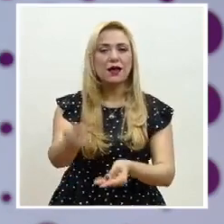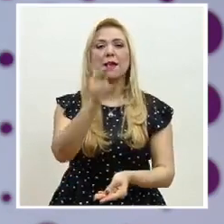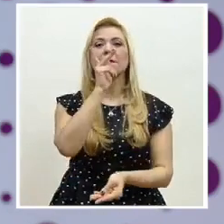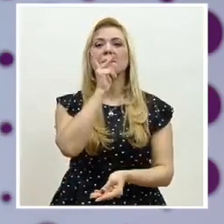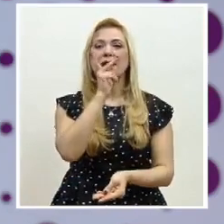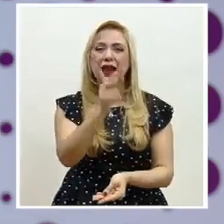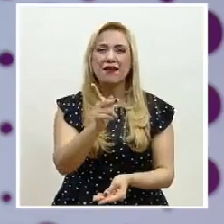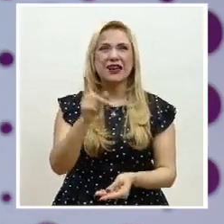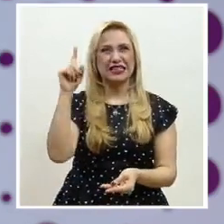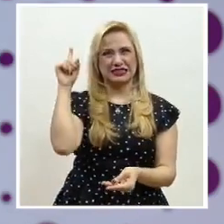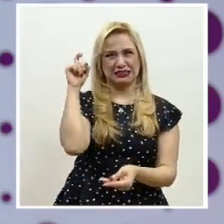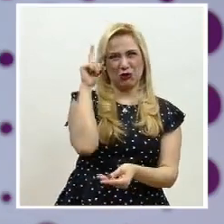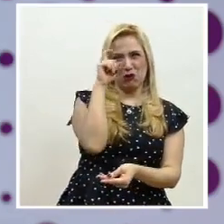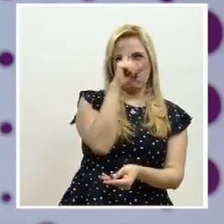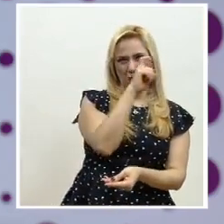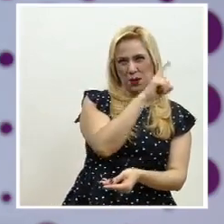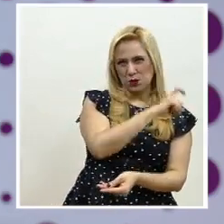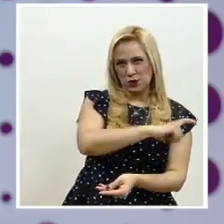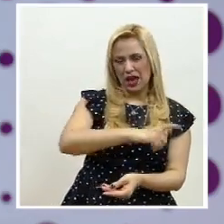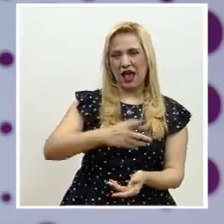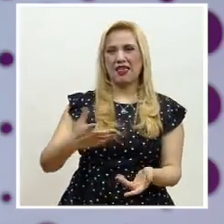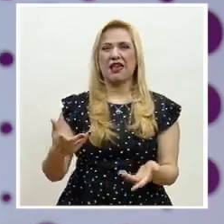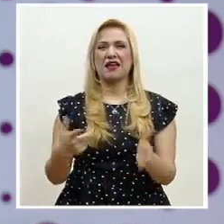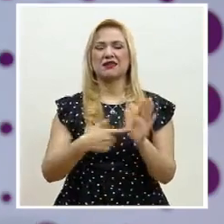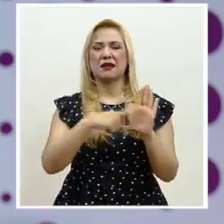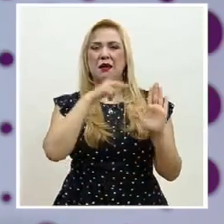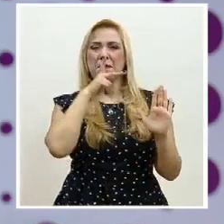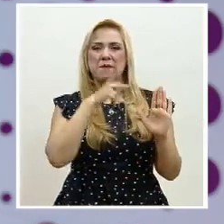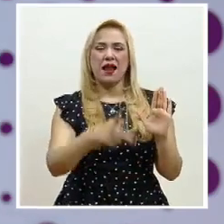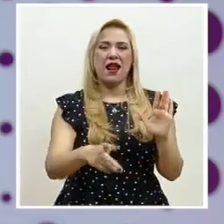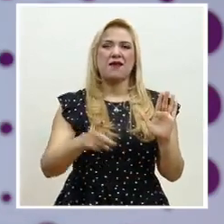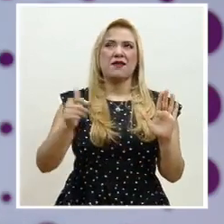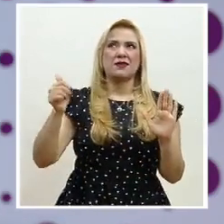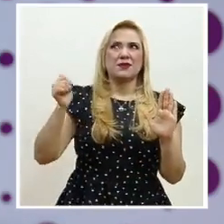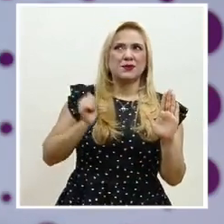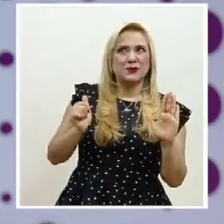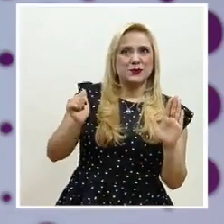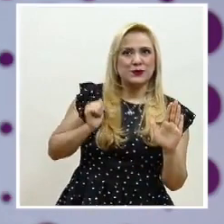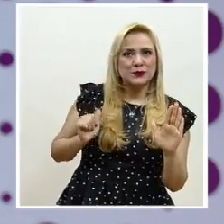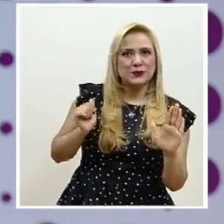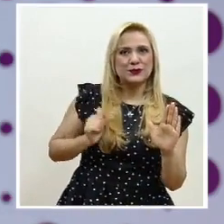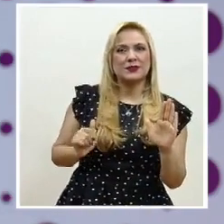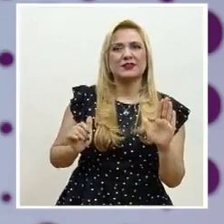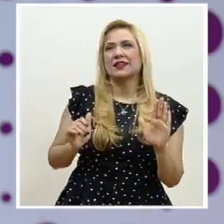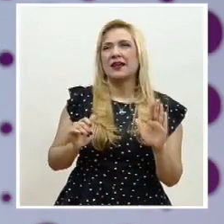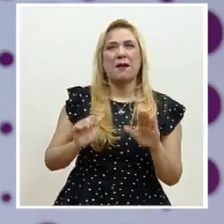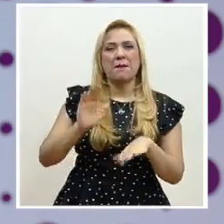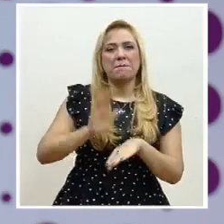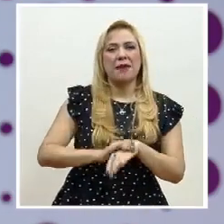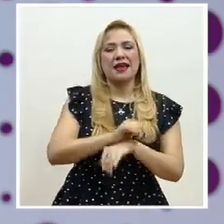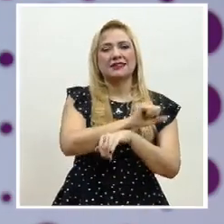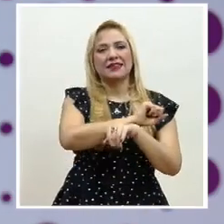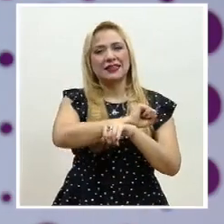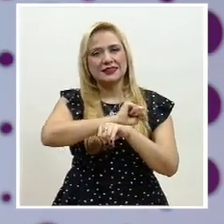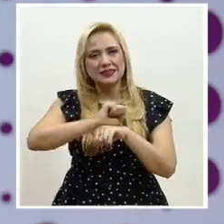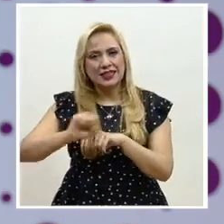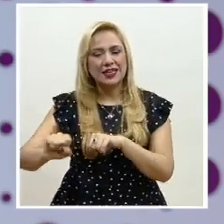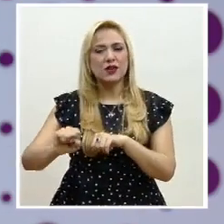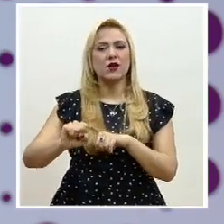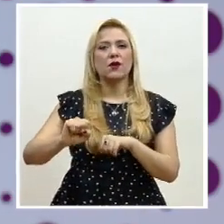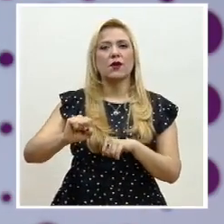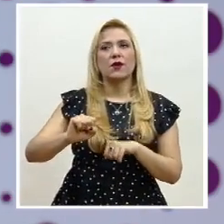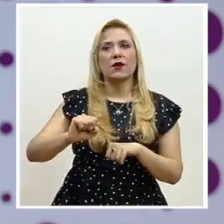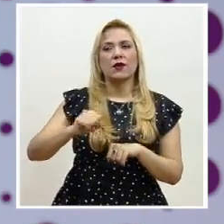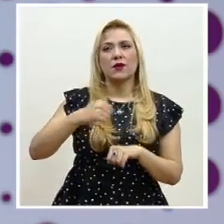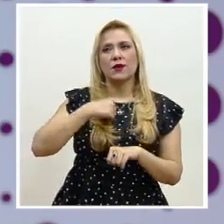menos rebuscadas, menos barrocas, un lenguaje más sencillo. Otro tema para mí, un tercer bloque